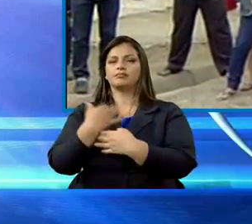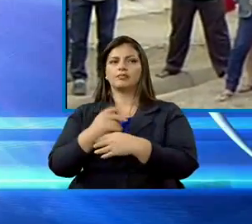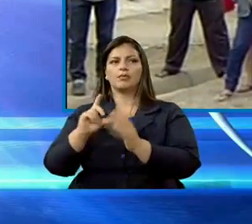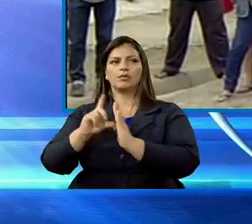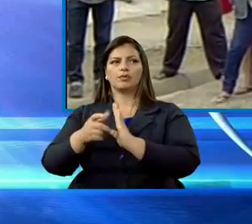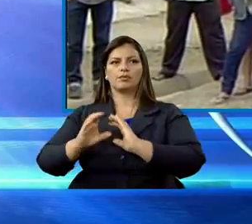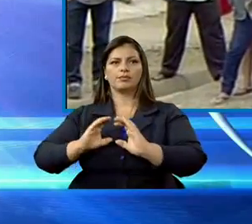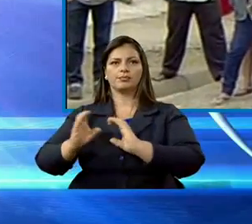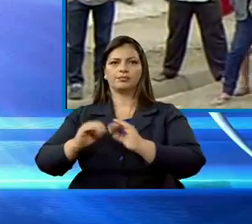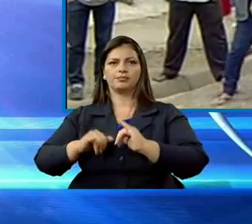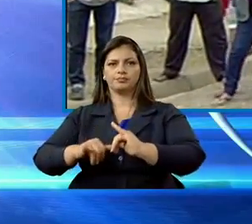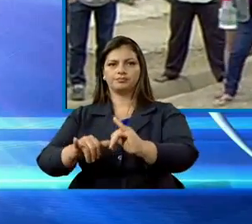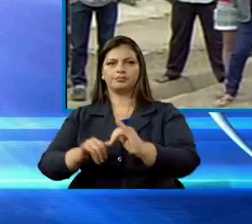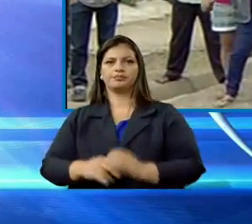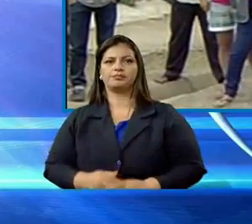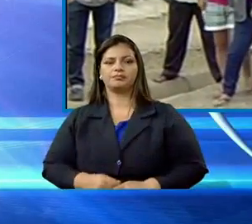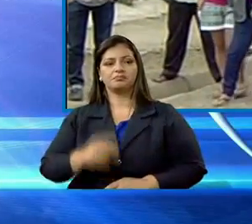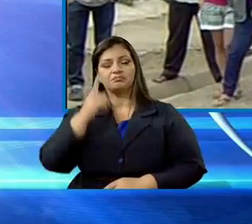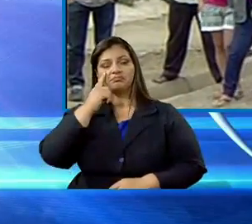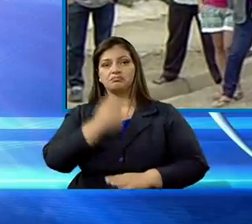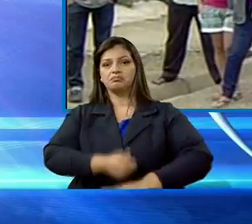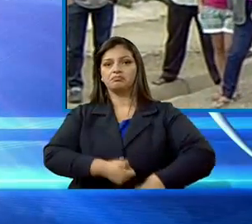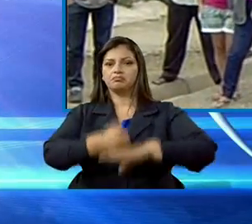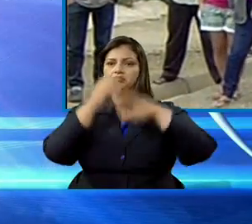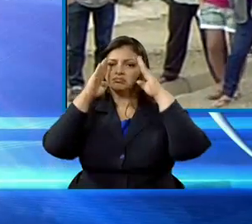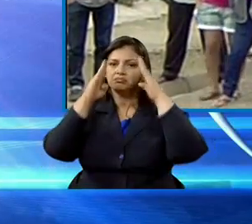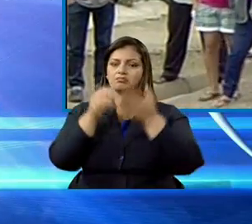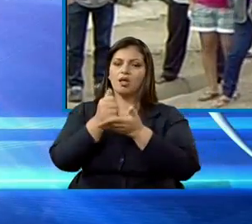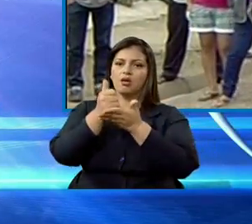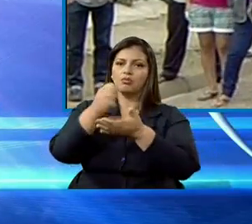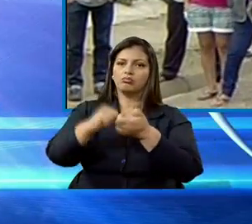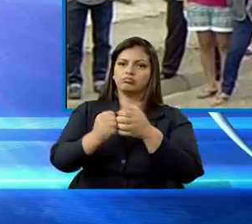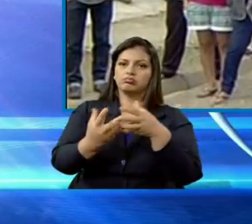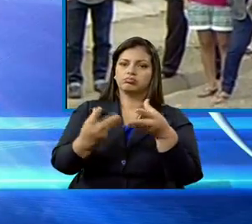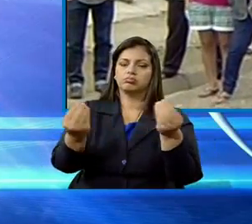haya respuesta inmediata por parte de las autoridades ante esa problemática en ese sector de Guayaquil. Vamos con...